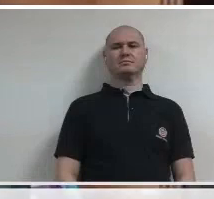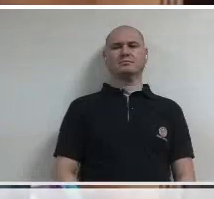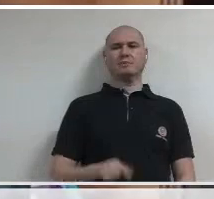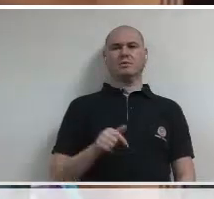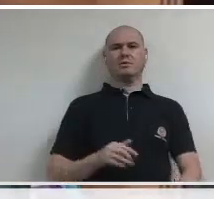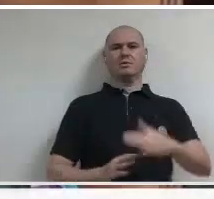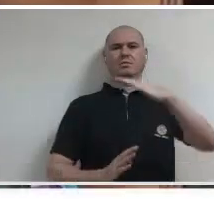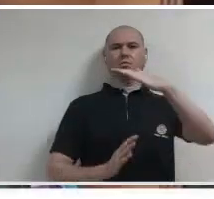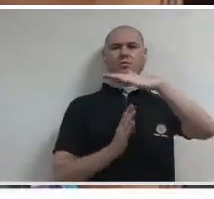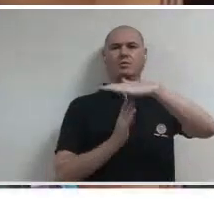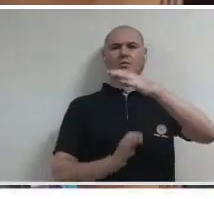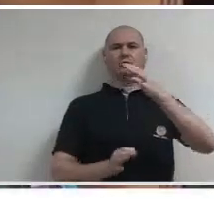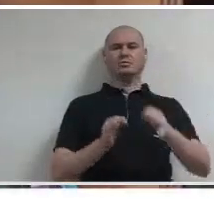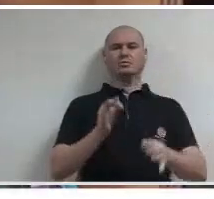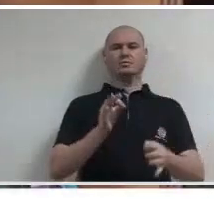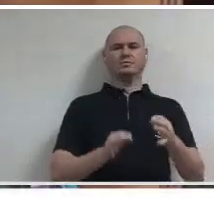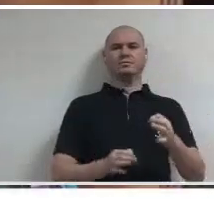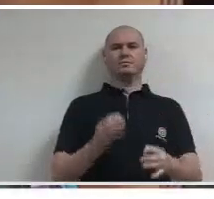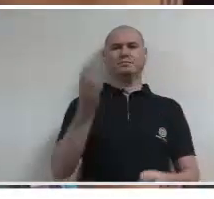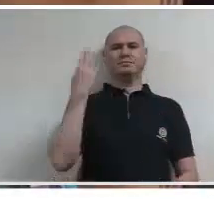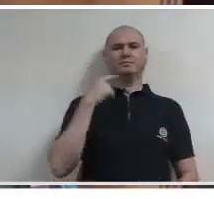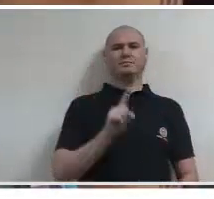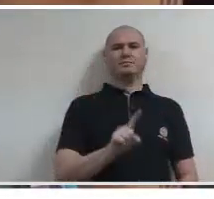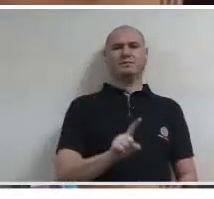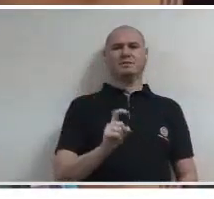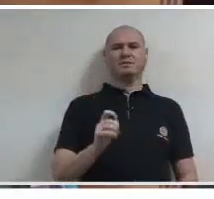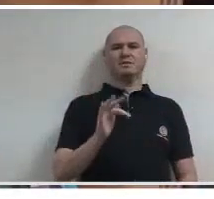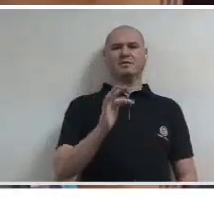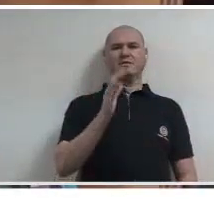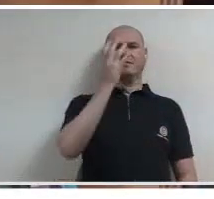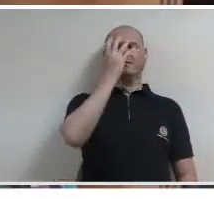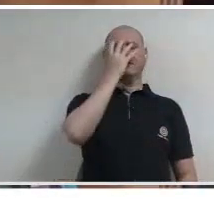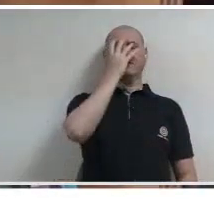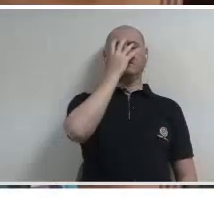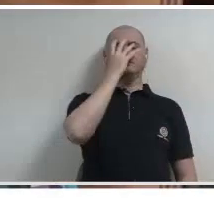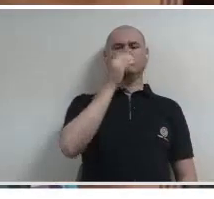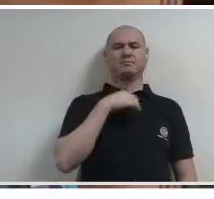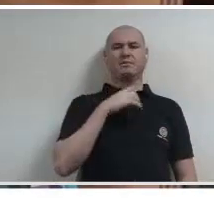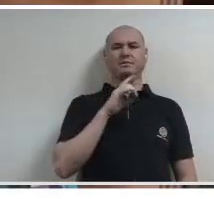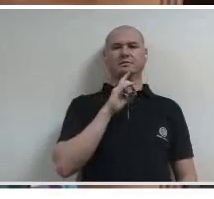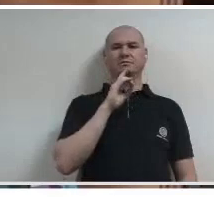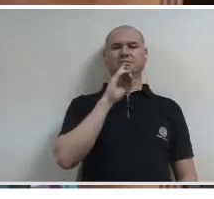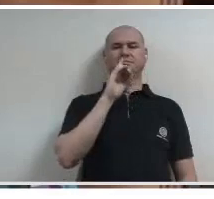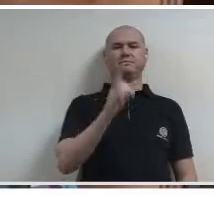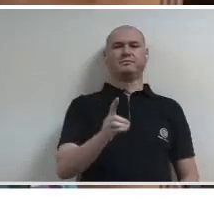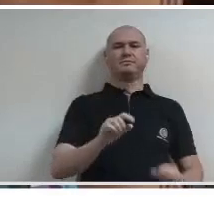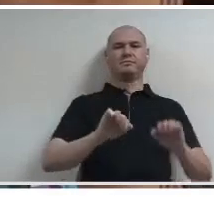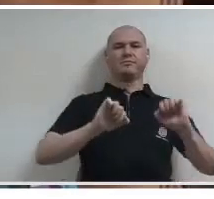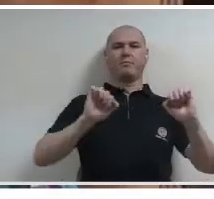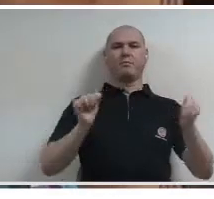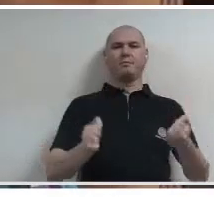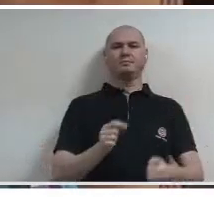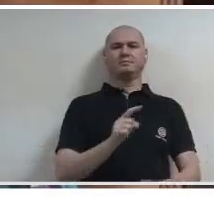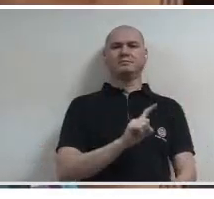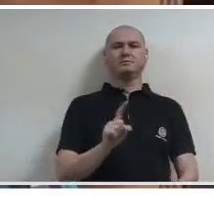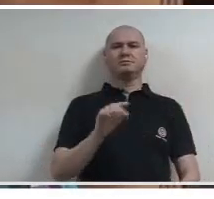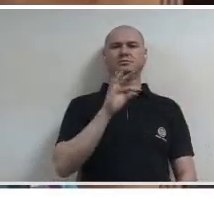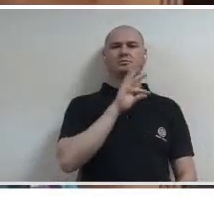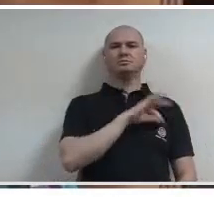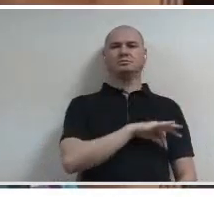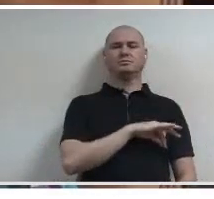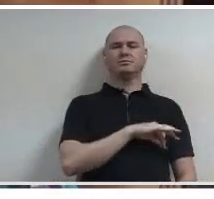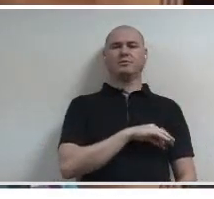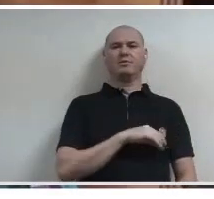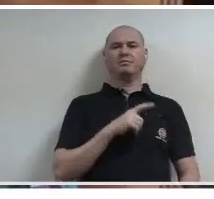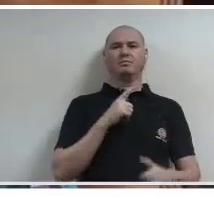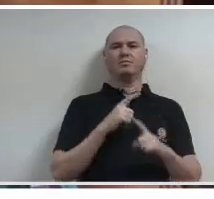Es más, la Corte Suprema, Corte Suprema ya en su 17 de febrero pe, o